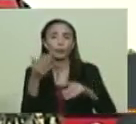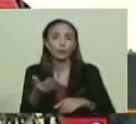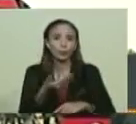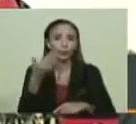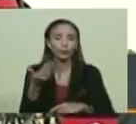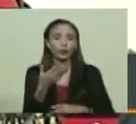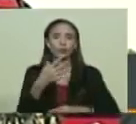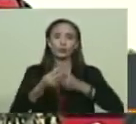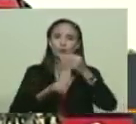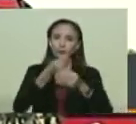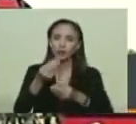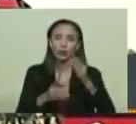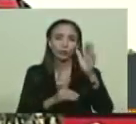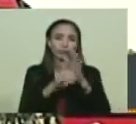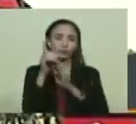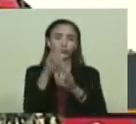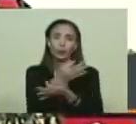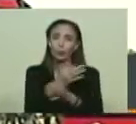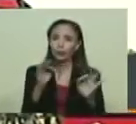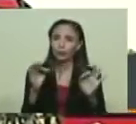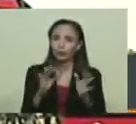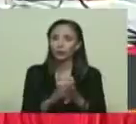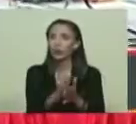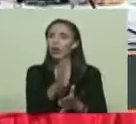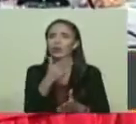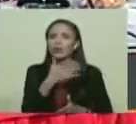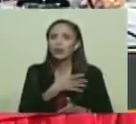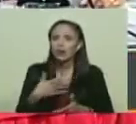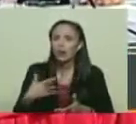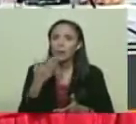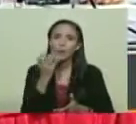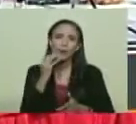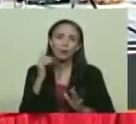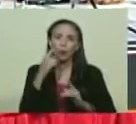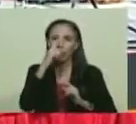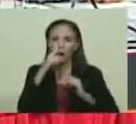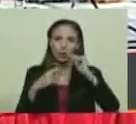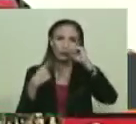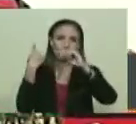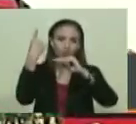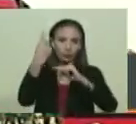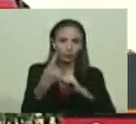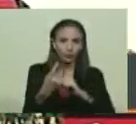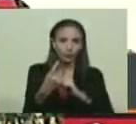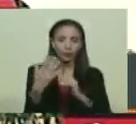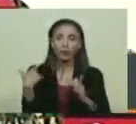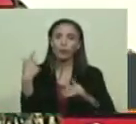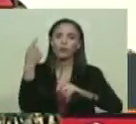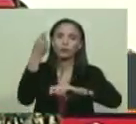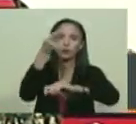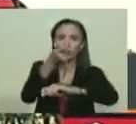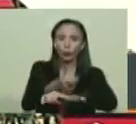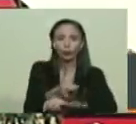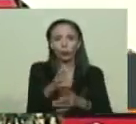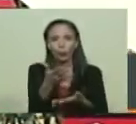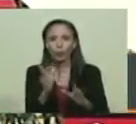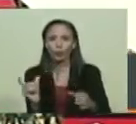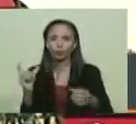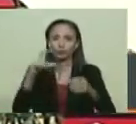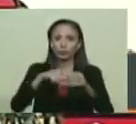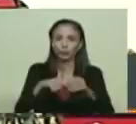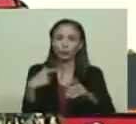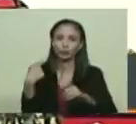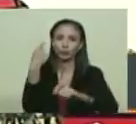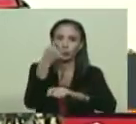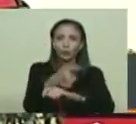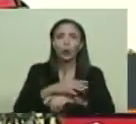desarrollando. Quiere decir que nosotros el próximo año vamos a estar graduando e incorporando a la